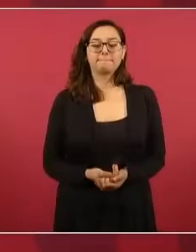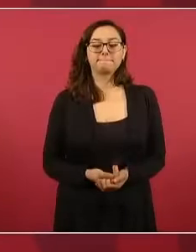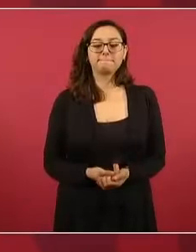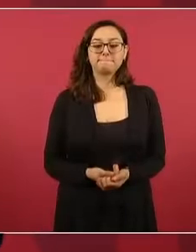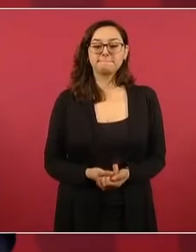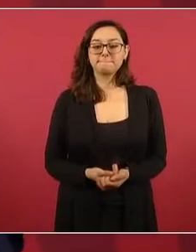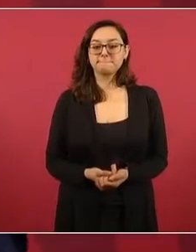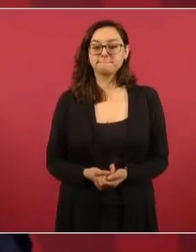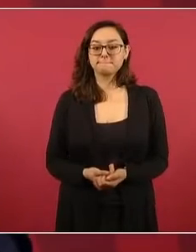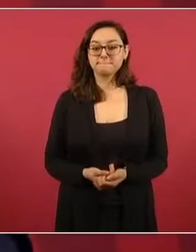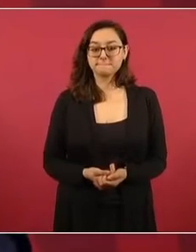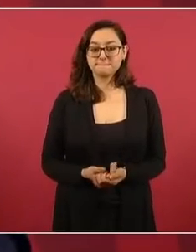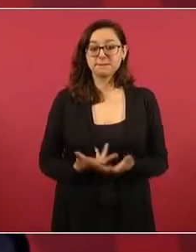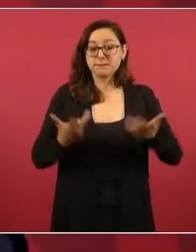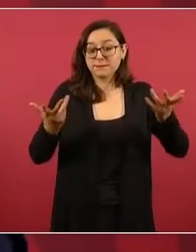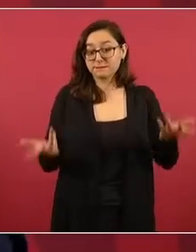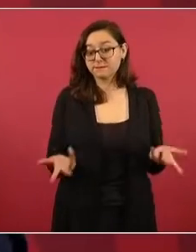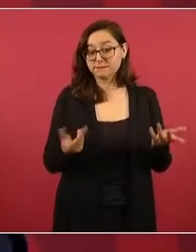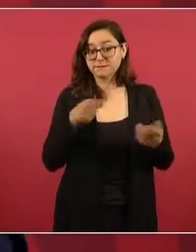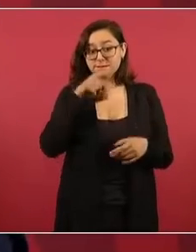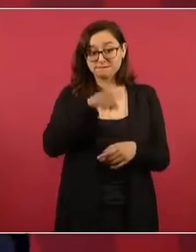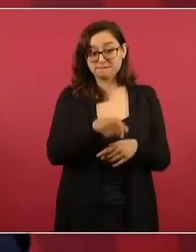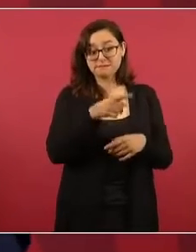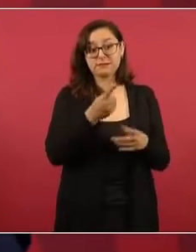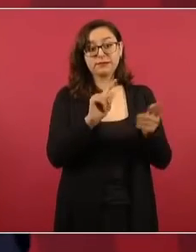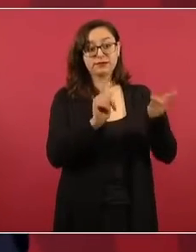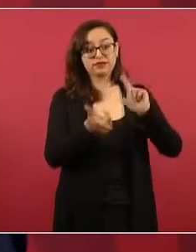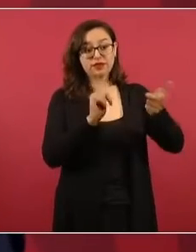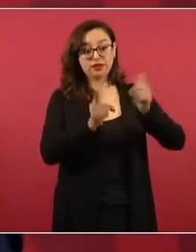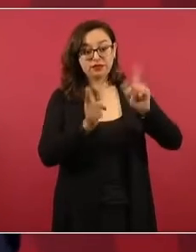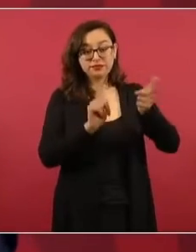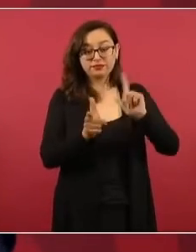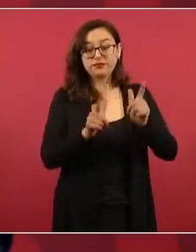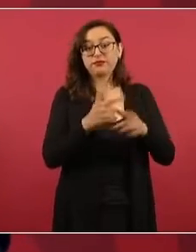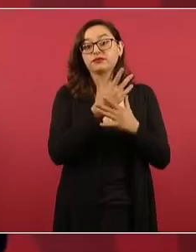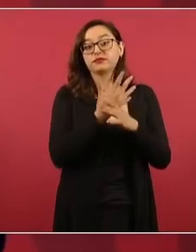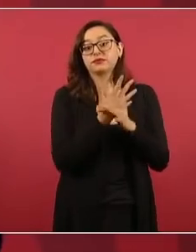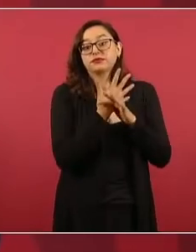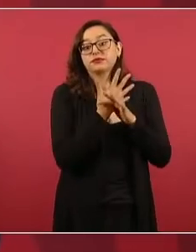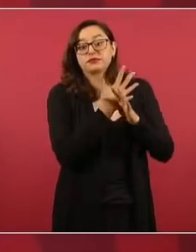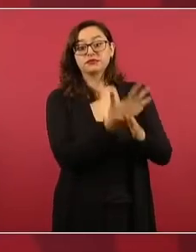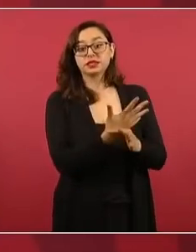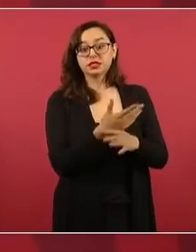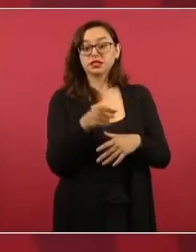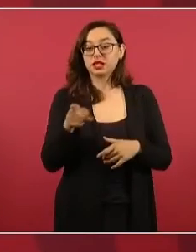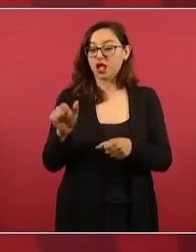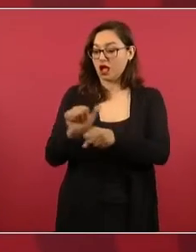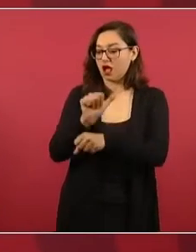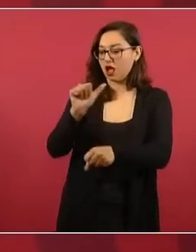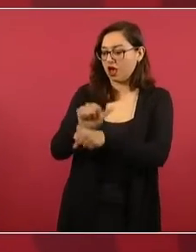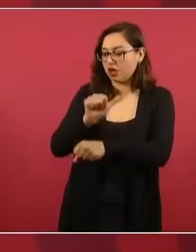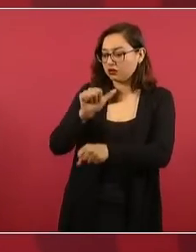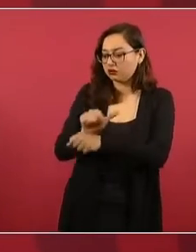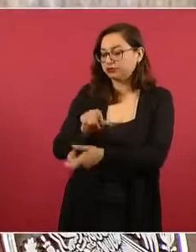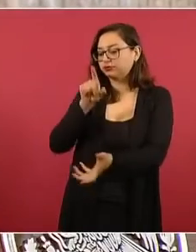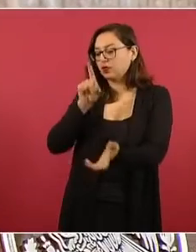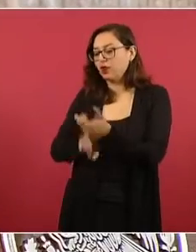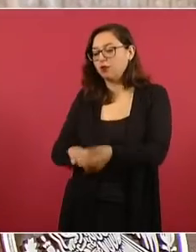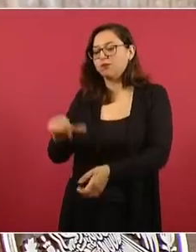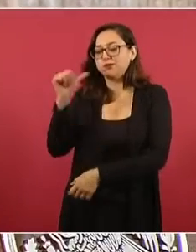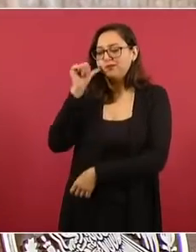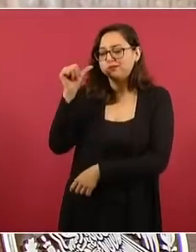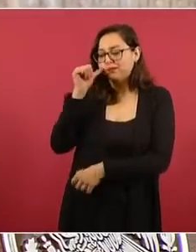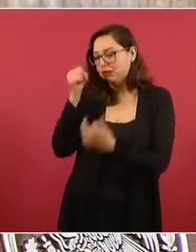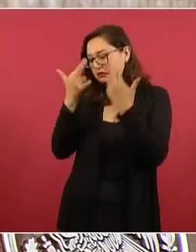inventó de que había que revisar los frenos de los vehículos antes